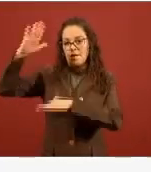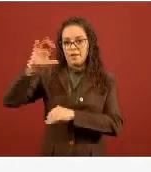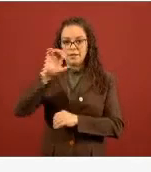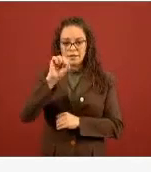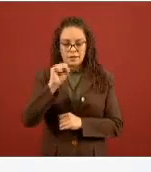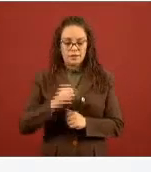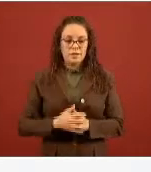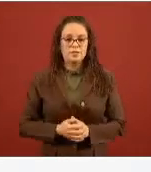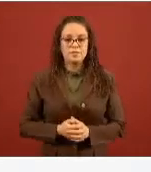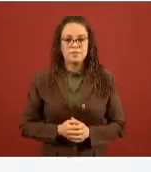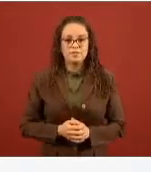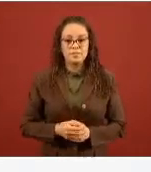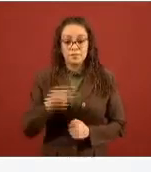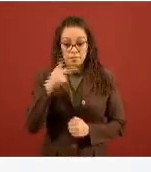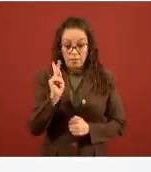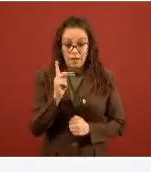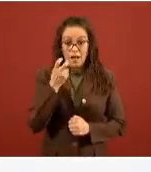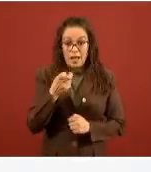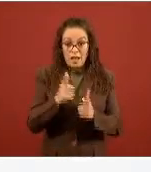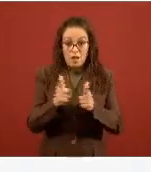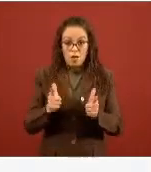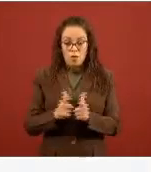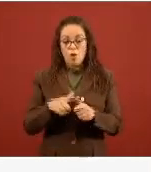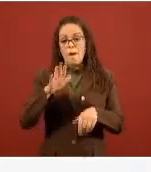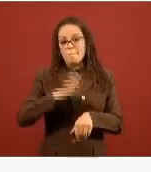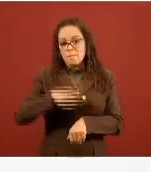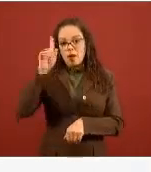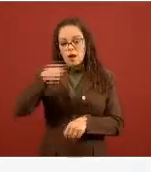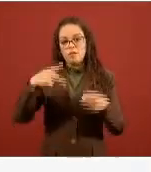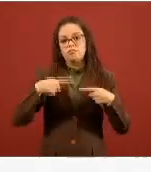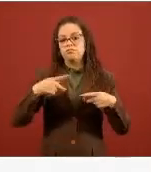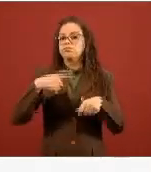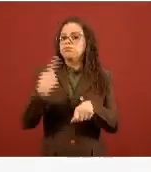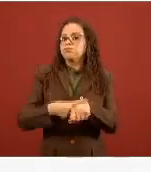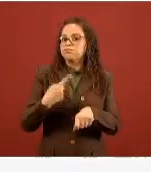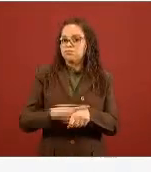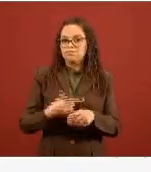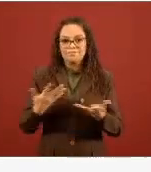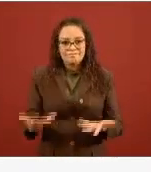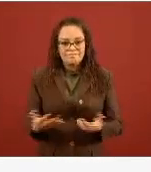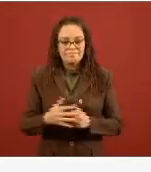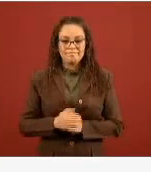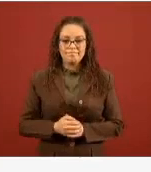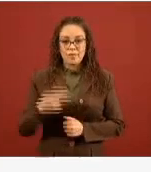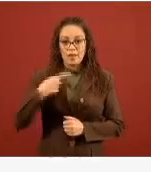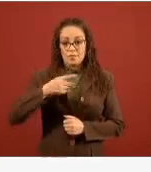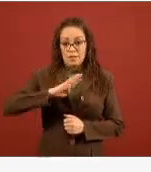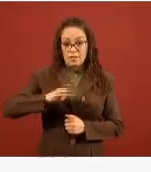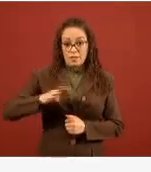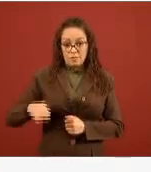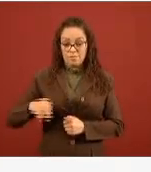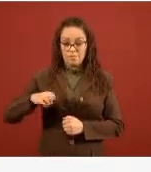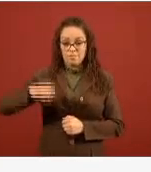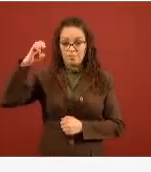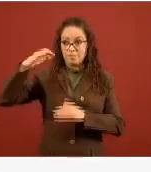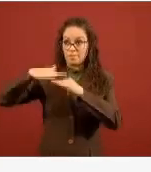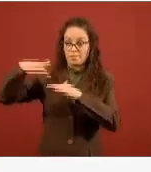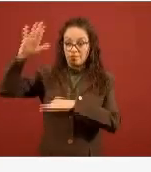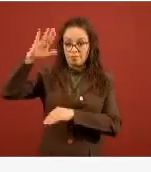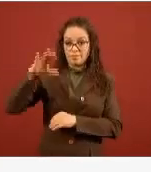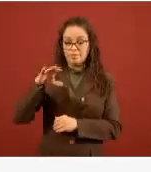este grupo es donde más han enfermado, podemos ver cómo la letalidad en el caso de mayores de 60 para el día de hoy llega